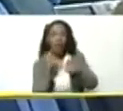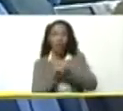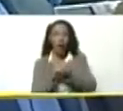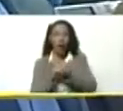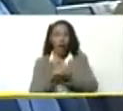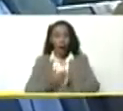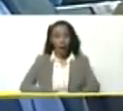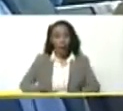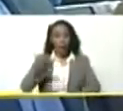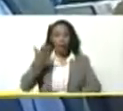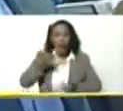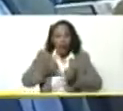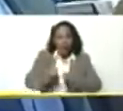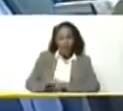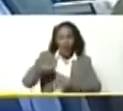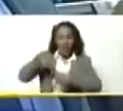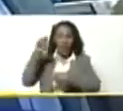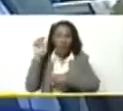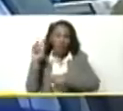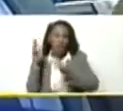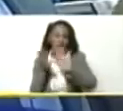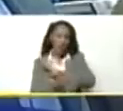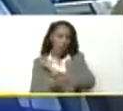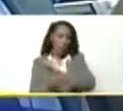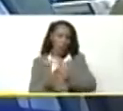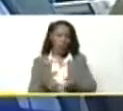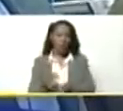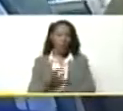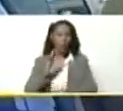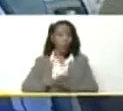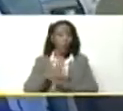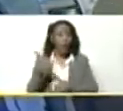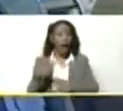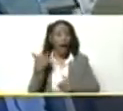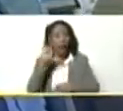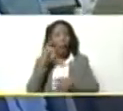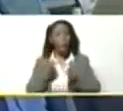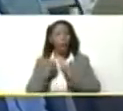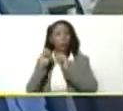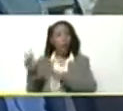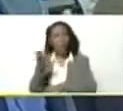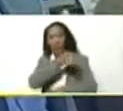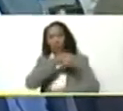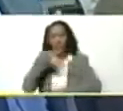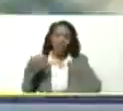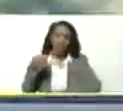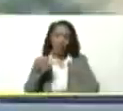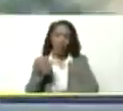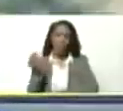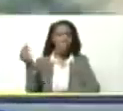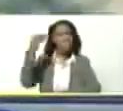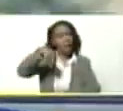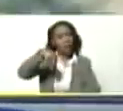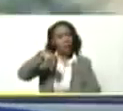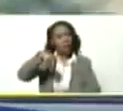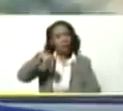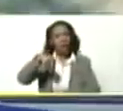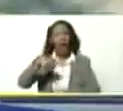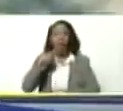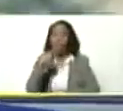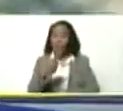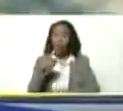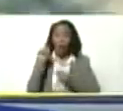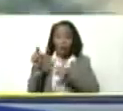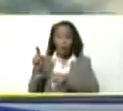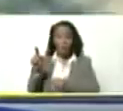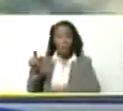genuino de Venezuela. Tenemos esa oportunidad extraordinaria. Además, hay que decirlo así,